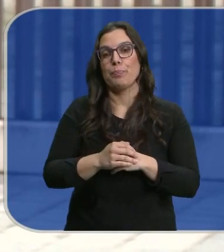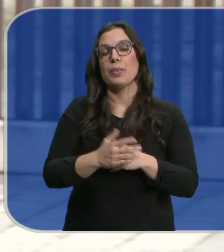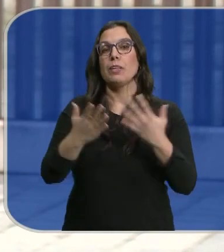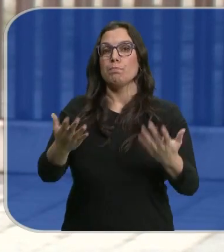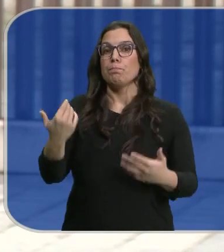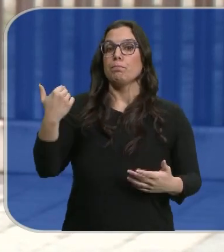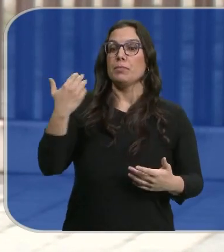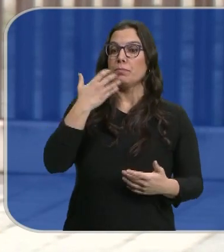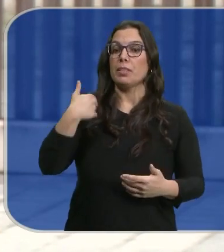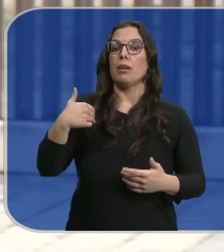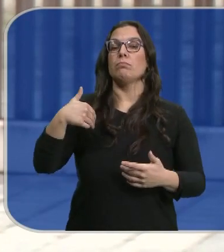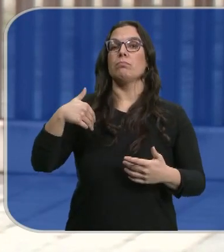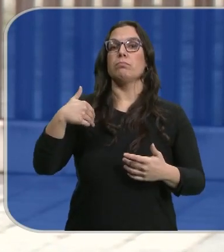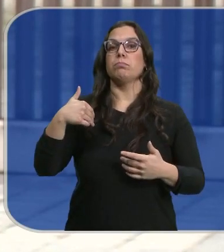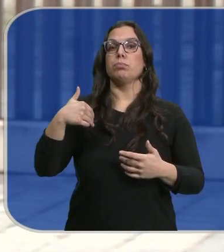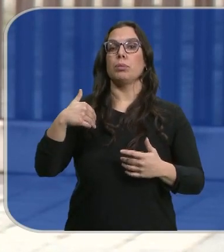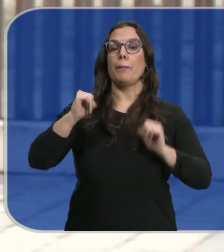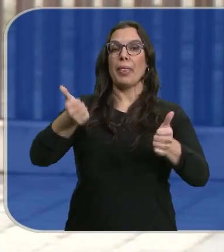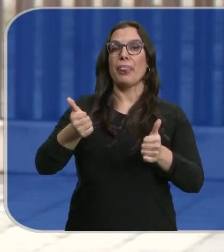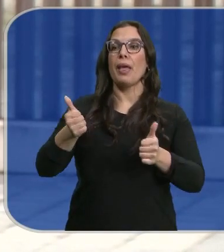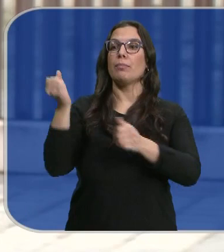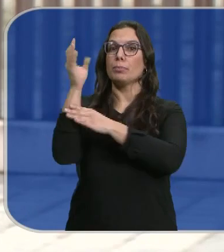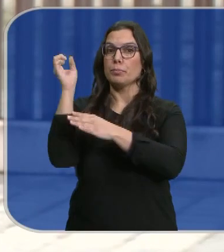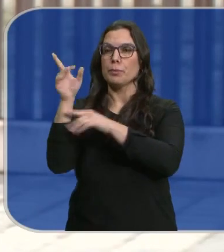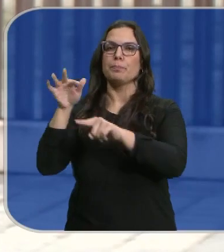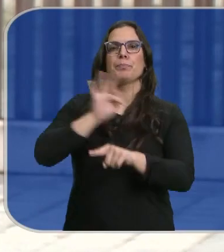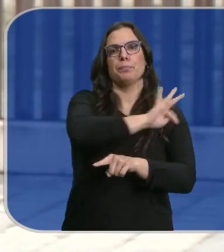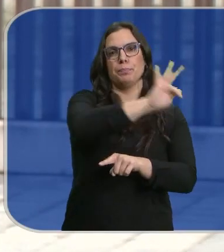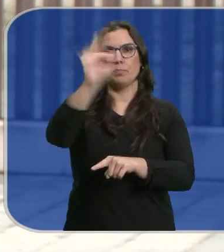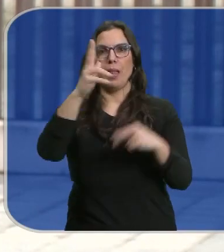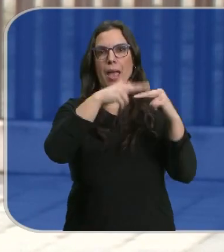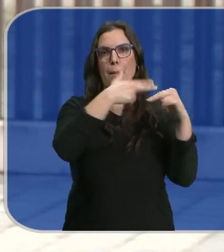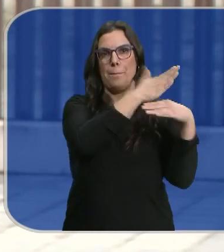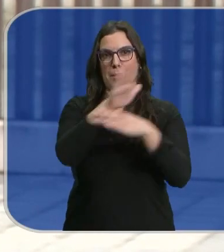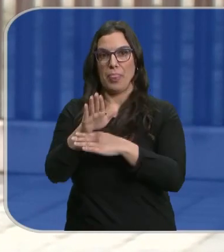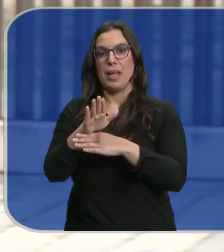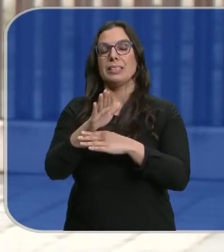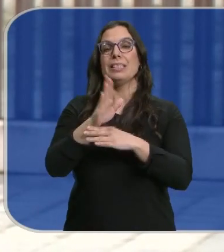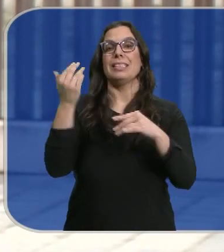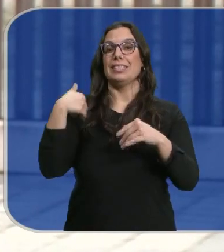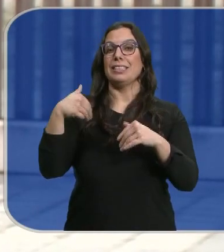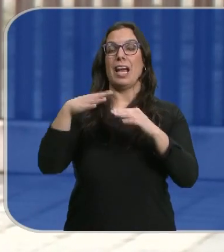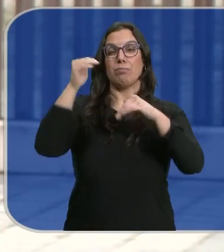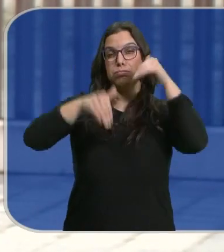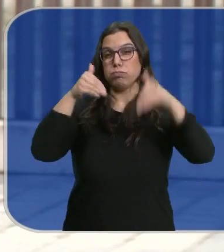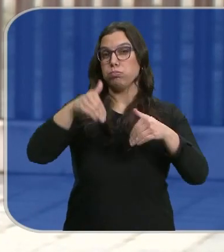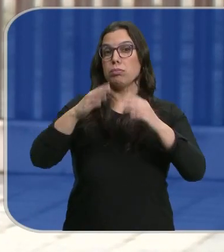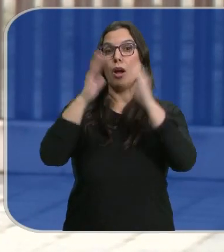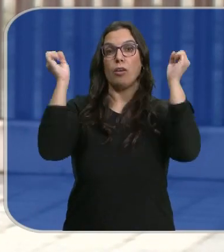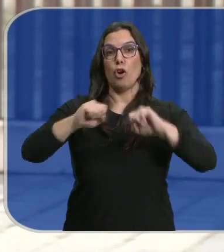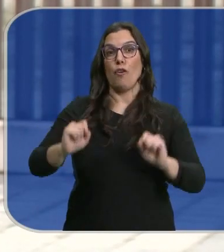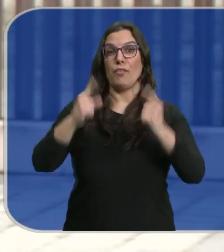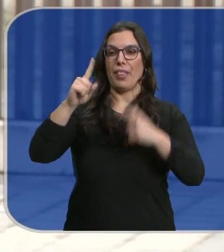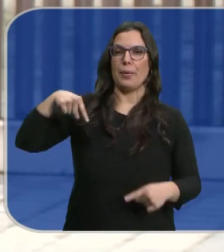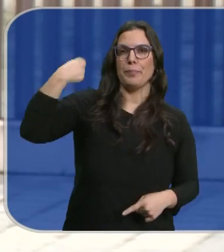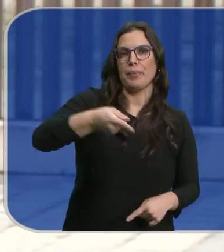en consideración, se abre turno para que el resto de grupos presenten enmiendas y su aprobación definitiva será en febrero, esta